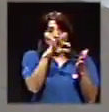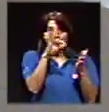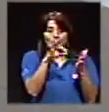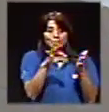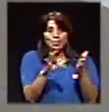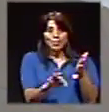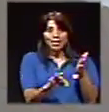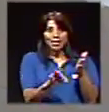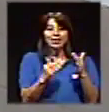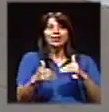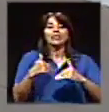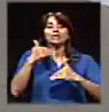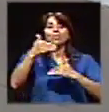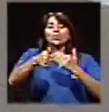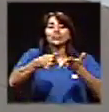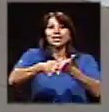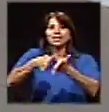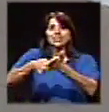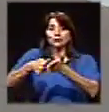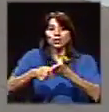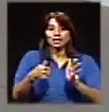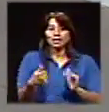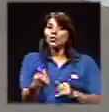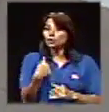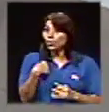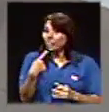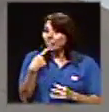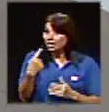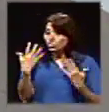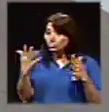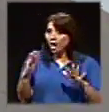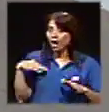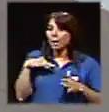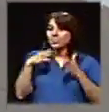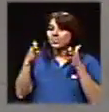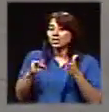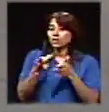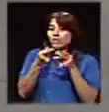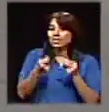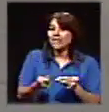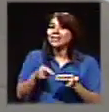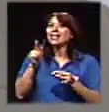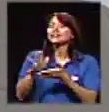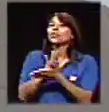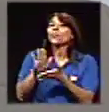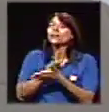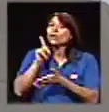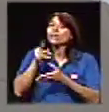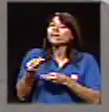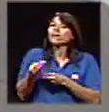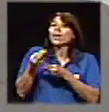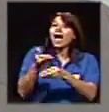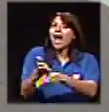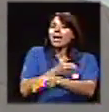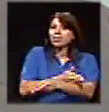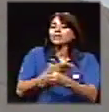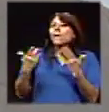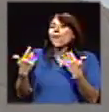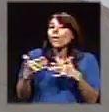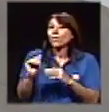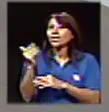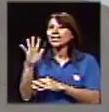de las elecciones. Yo le he dicho al ministro de Hacienda, el documento debería estar antes, por lo menos el 15 de enero, para que